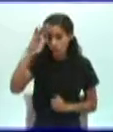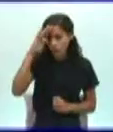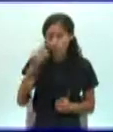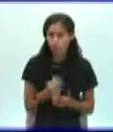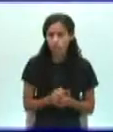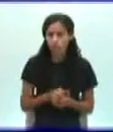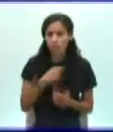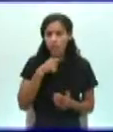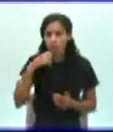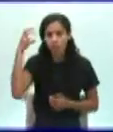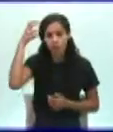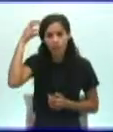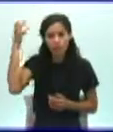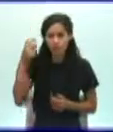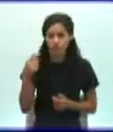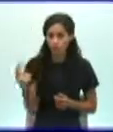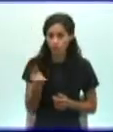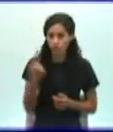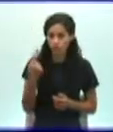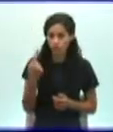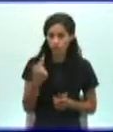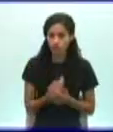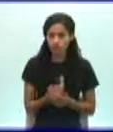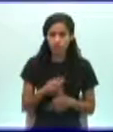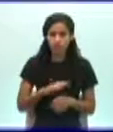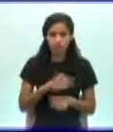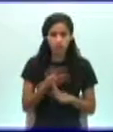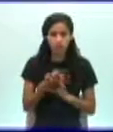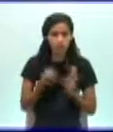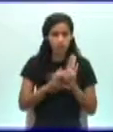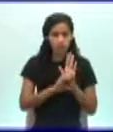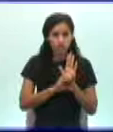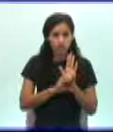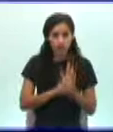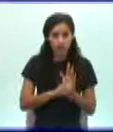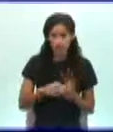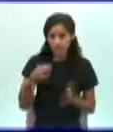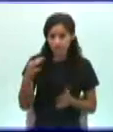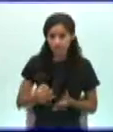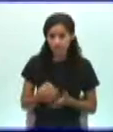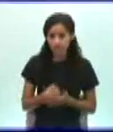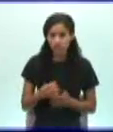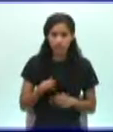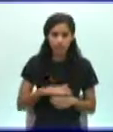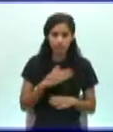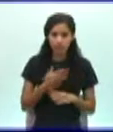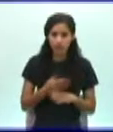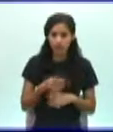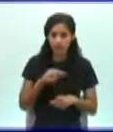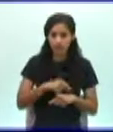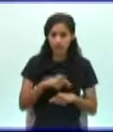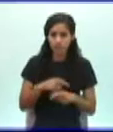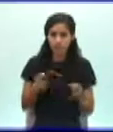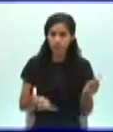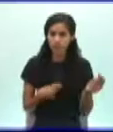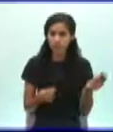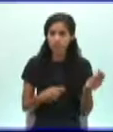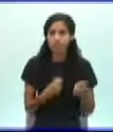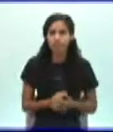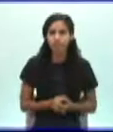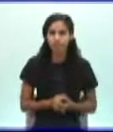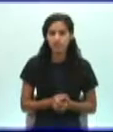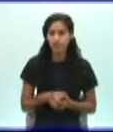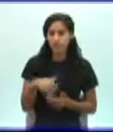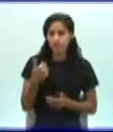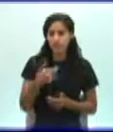un gobierno central y una constitución vigente para todo el tiempo que se prolongara la guerra. El